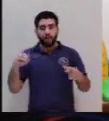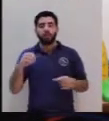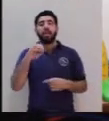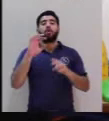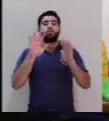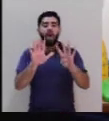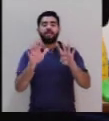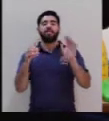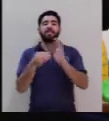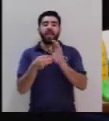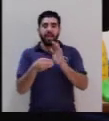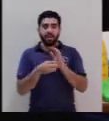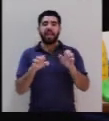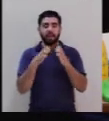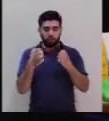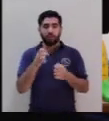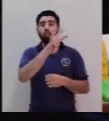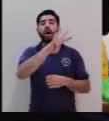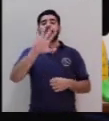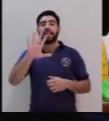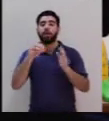de 9 quetzales.